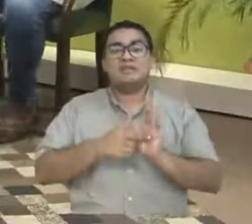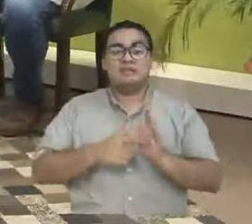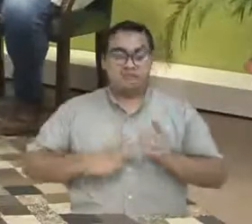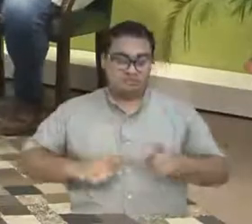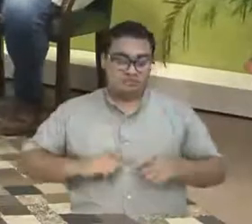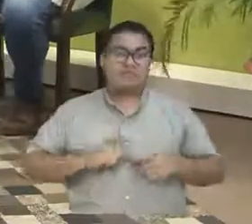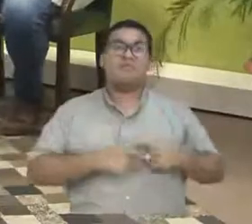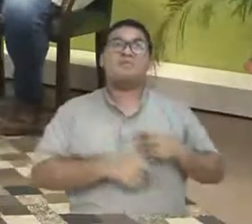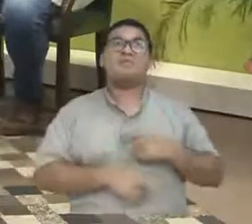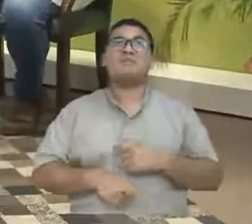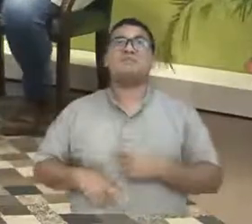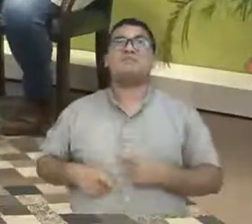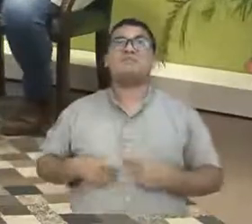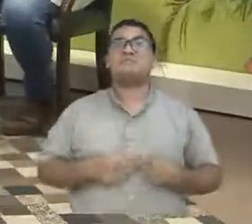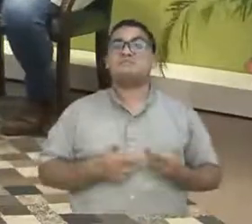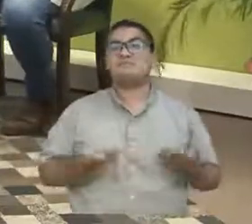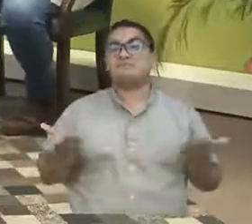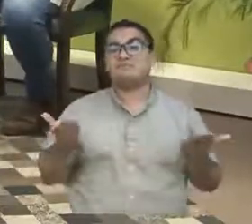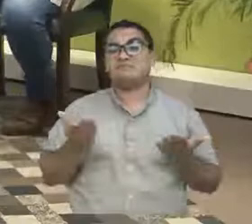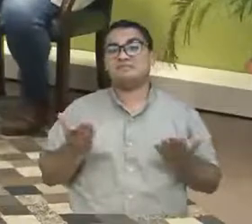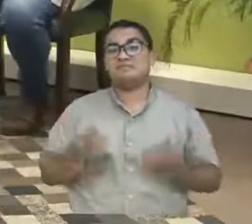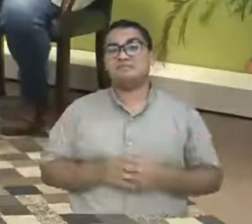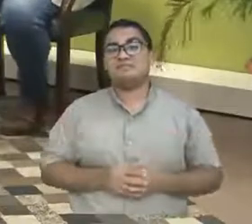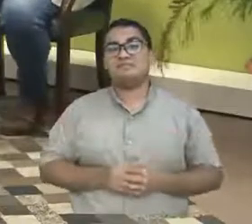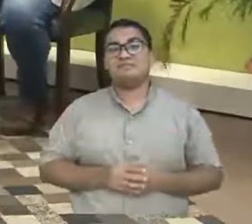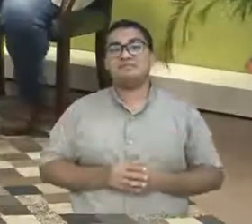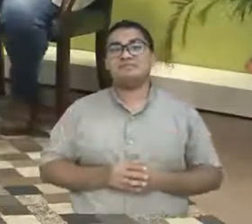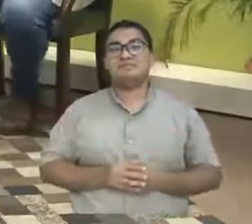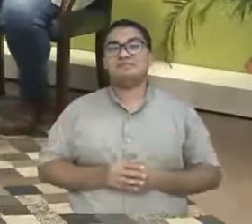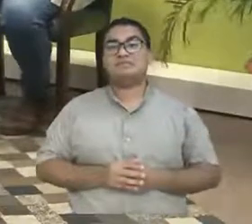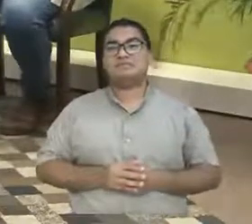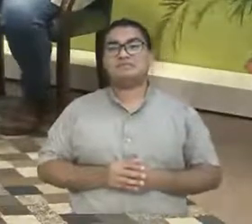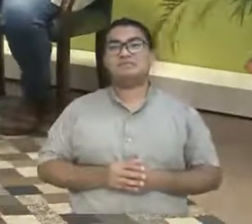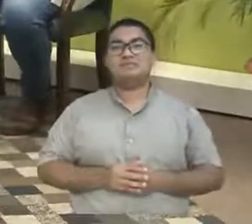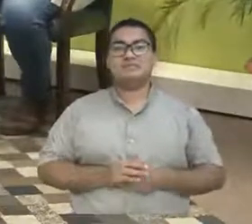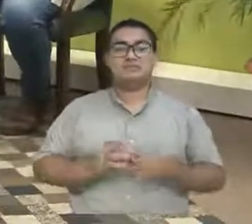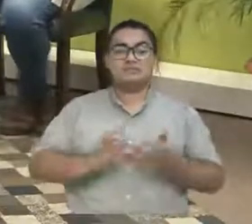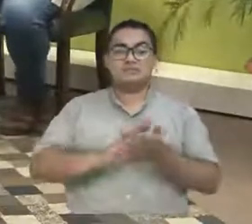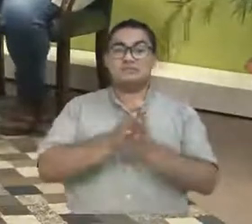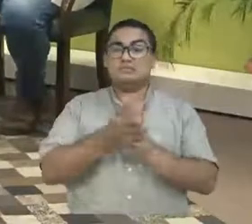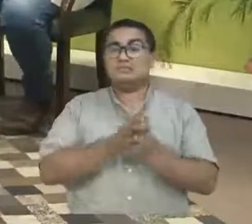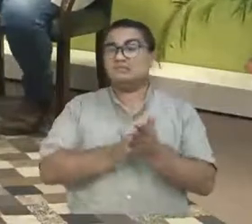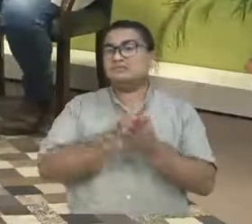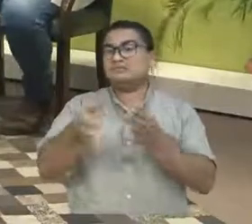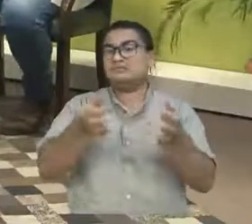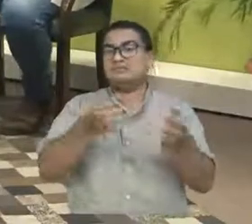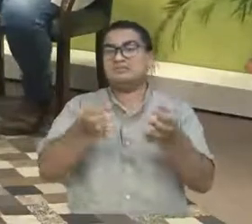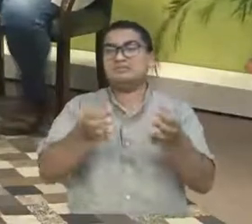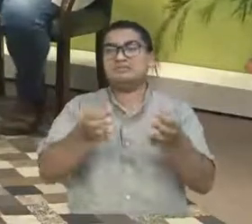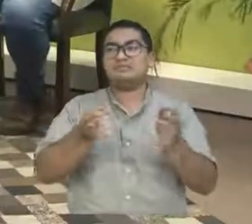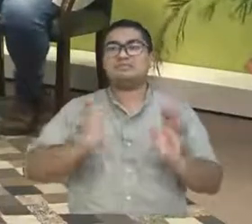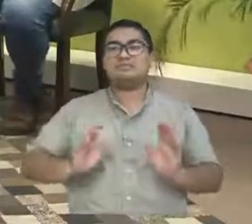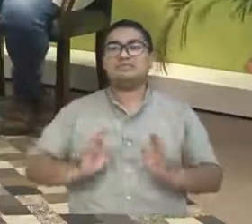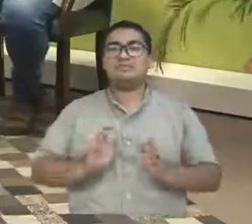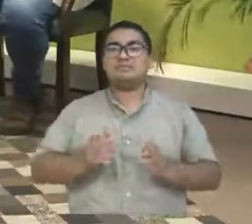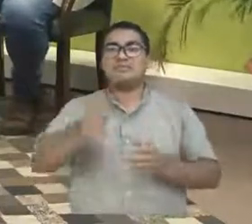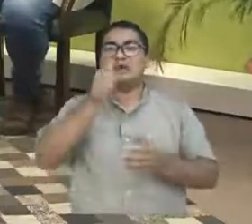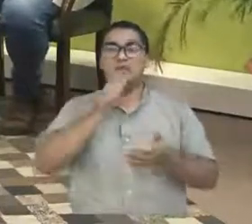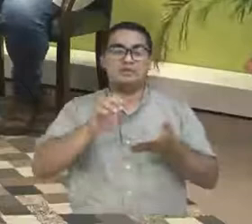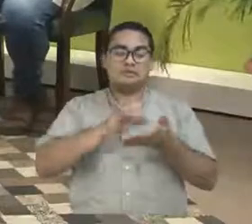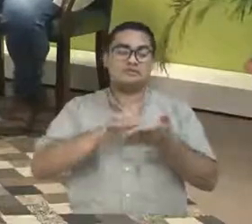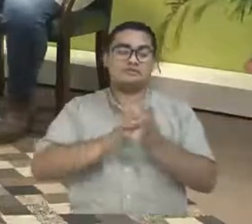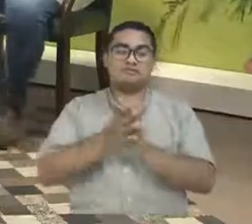parásitos. Es que mire, los lavados de manos, comencemos con la definición sencilla, es agua y jabón.